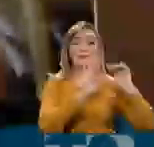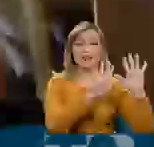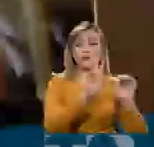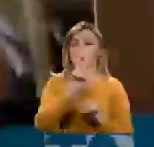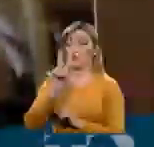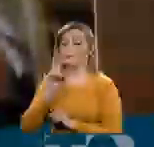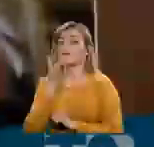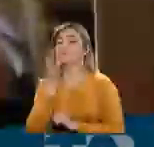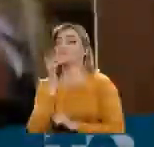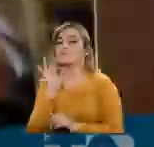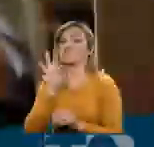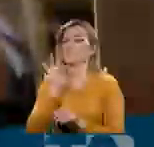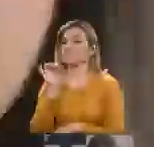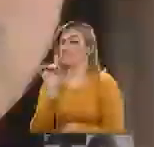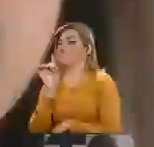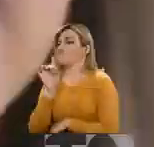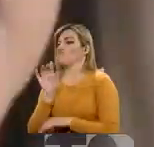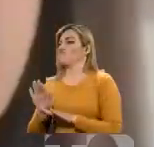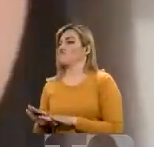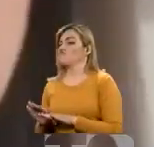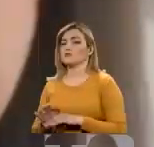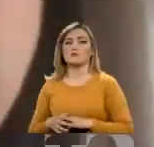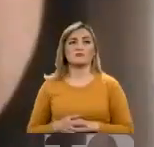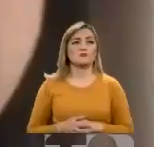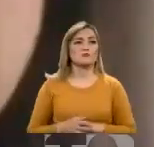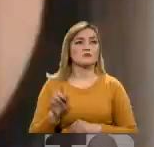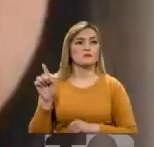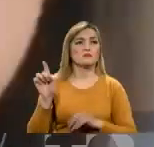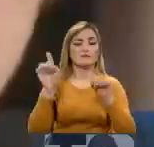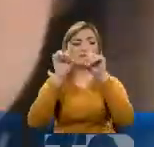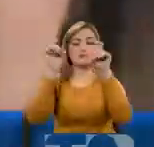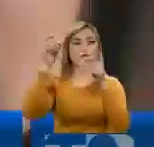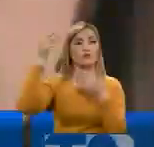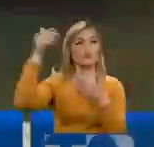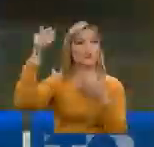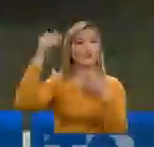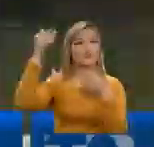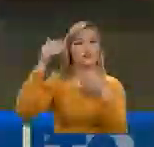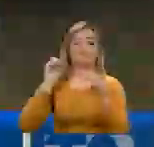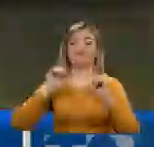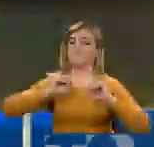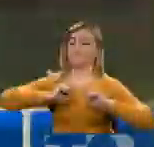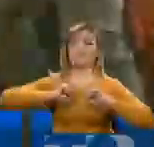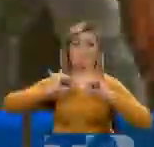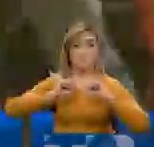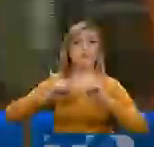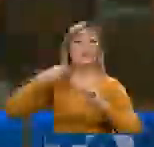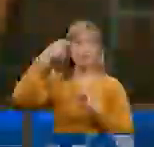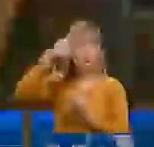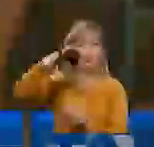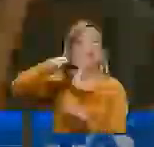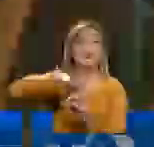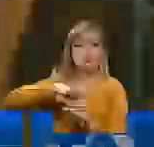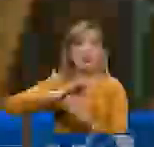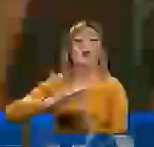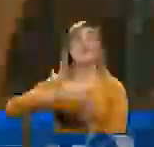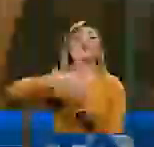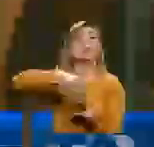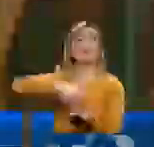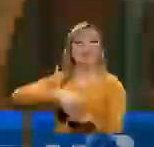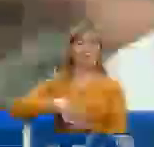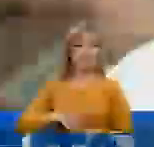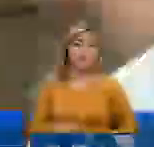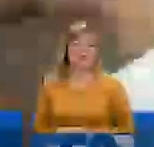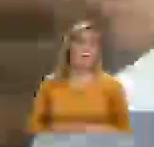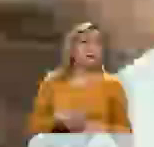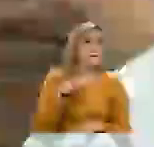ellos prefirieron no ir a votar. María José Torres, consultora política, cree que esto podría repetirse en los próximos comicios, si no